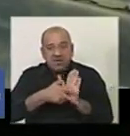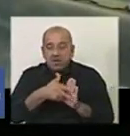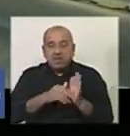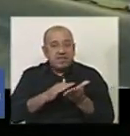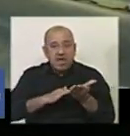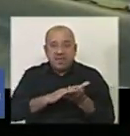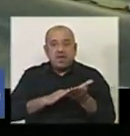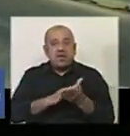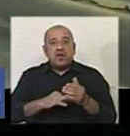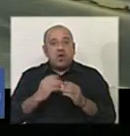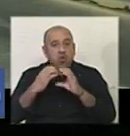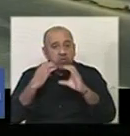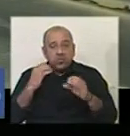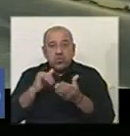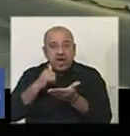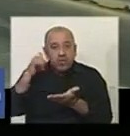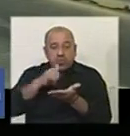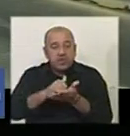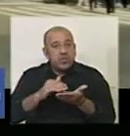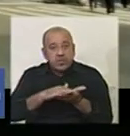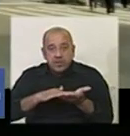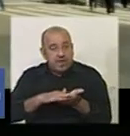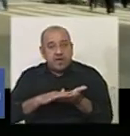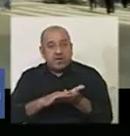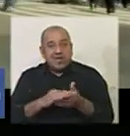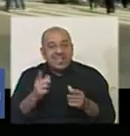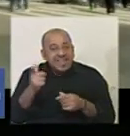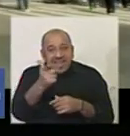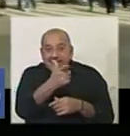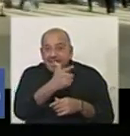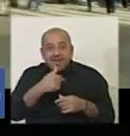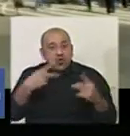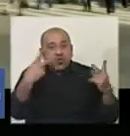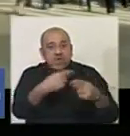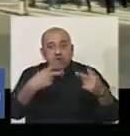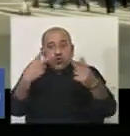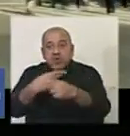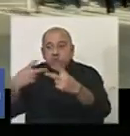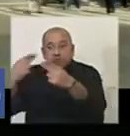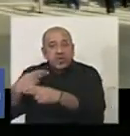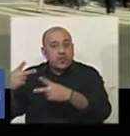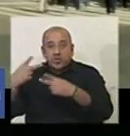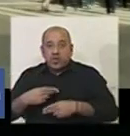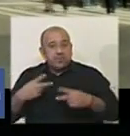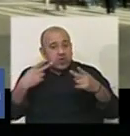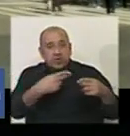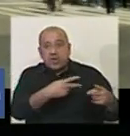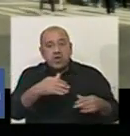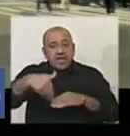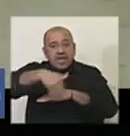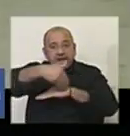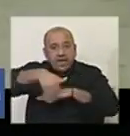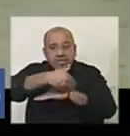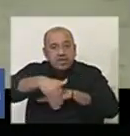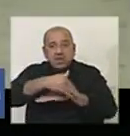y sin uno de los aeropuertos de mayor movimiento como Aeroparque Jorge Newbery. Cortes en los barrios, cortes en la 9 de julio y en las calles